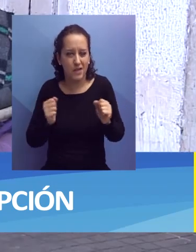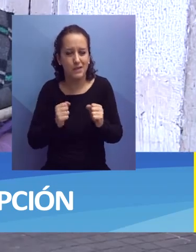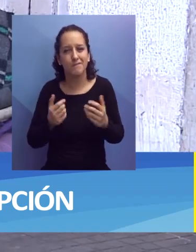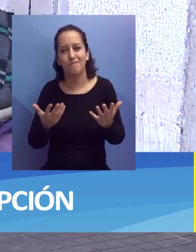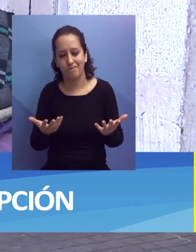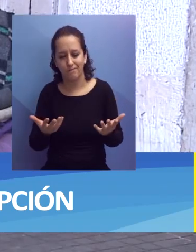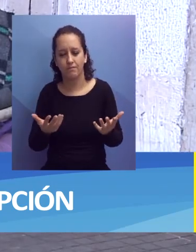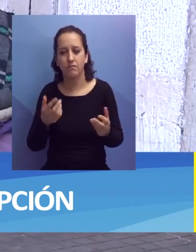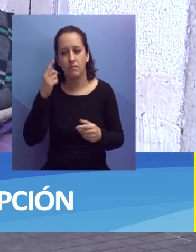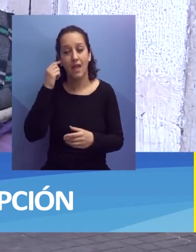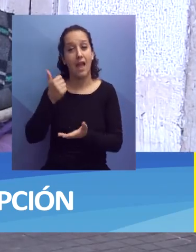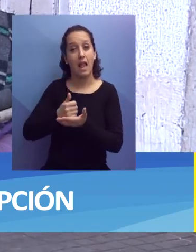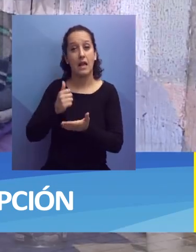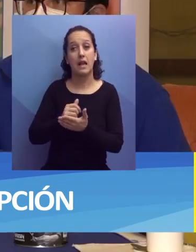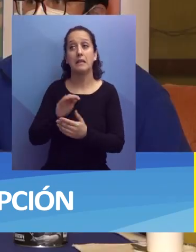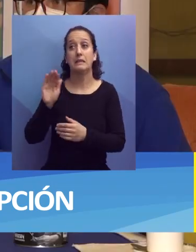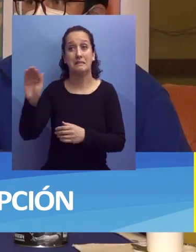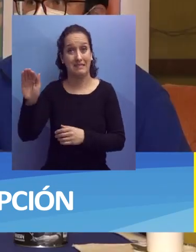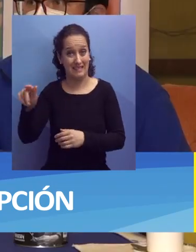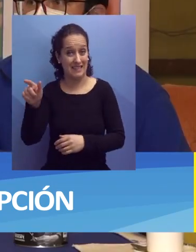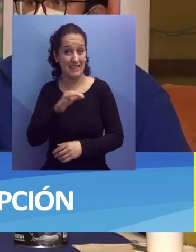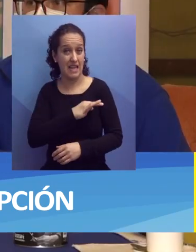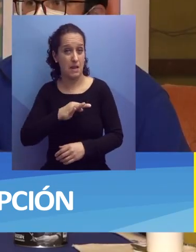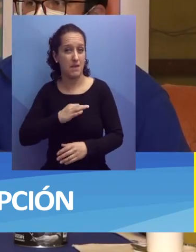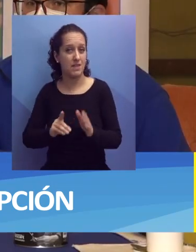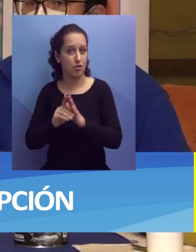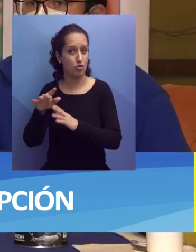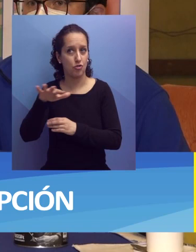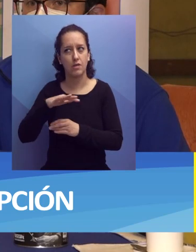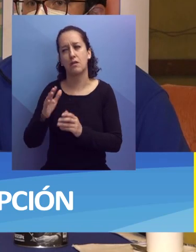invierno, que el alcalde Álvaro Ortiz Vera solicitó